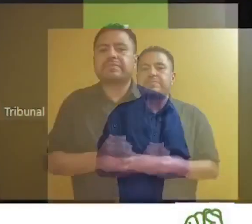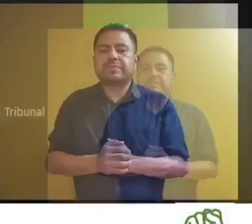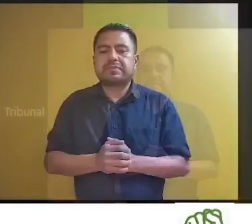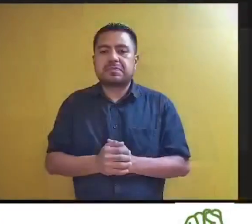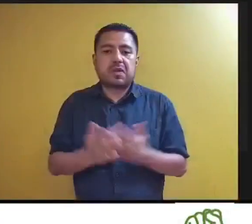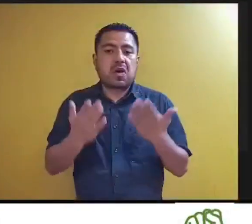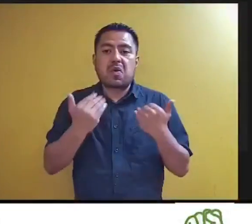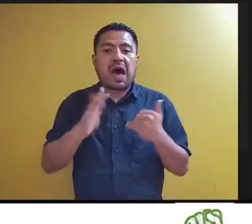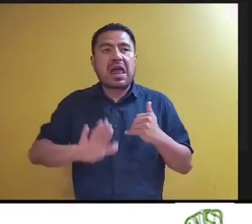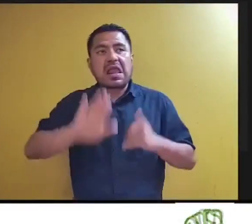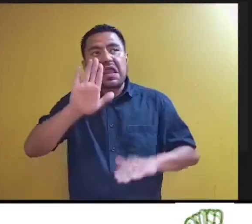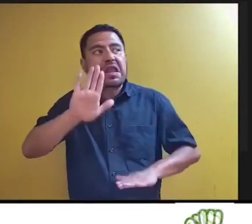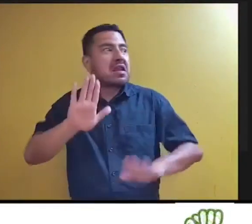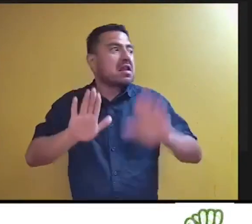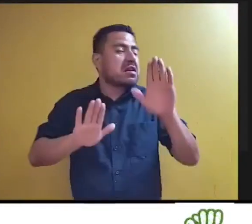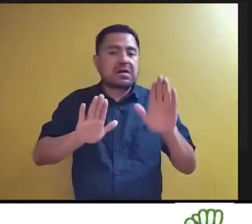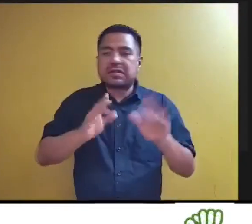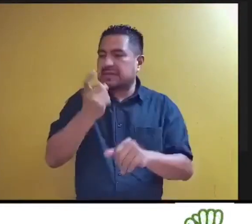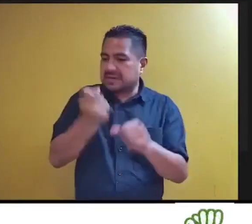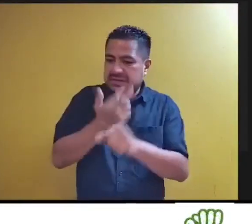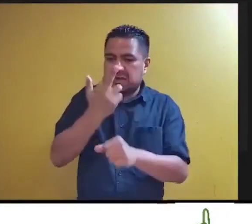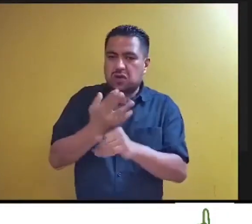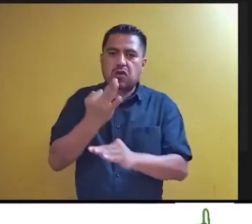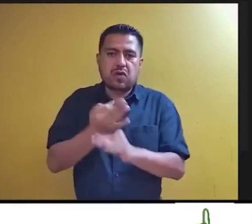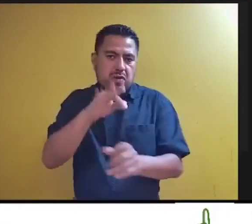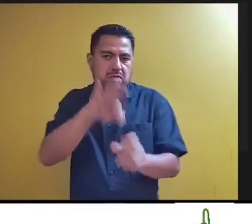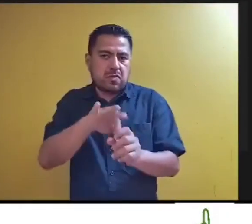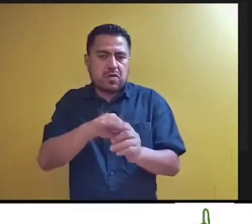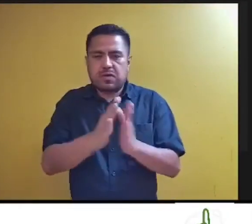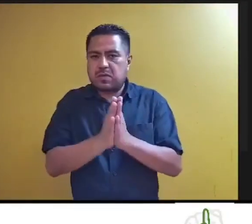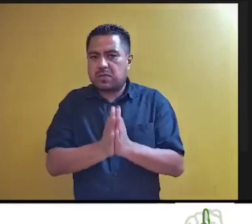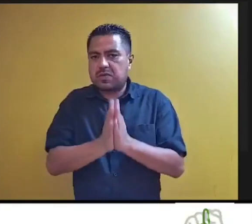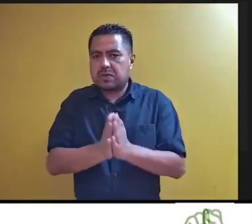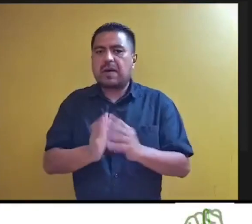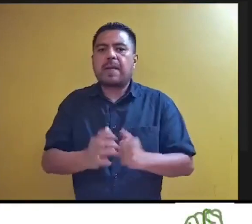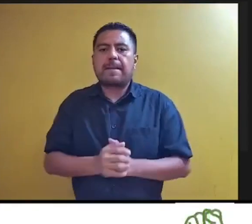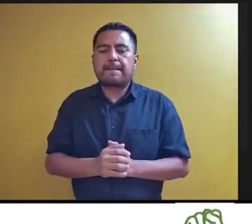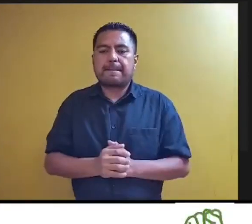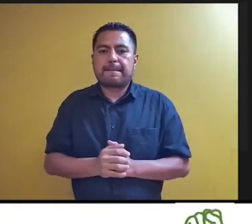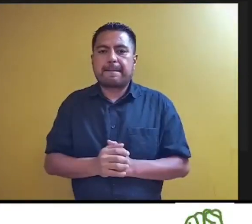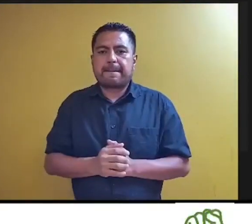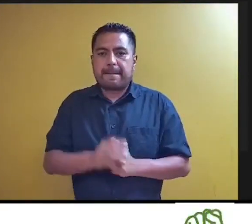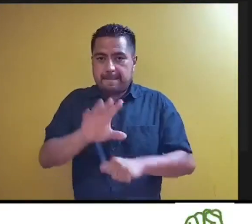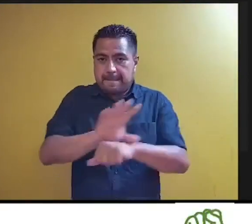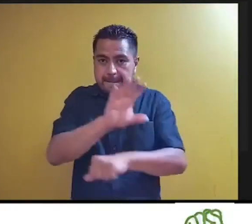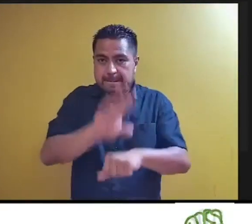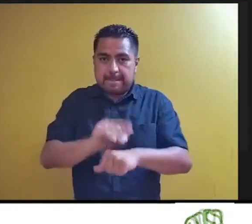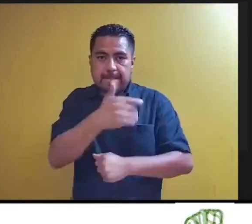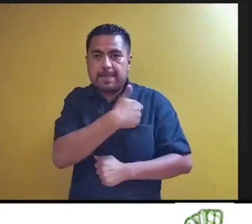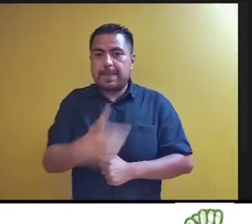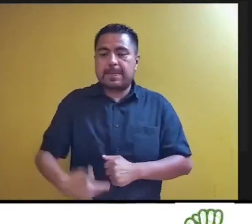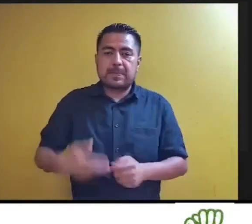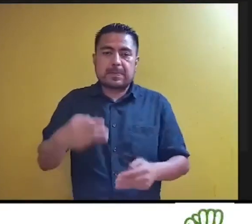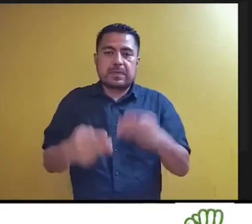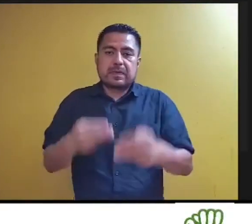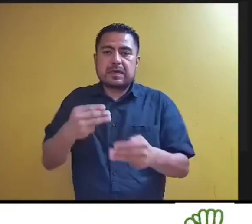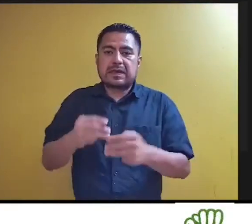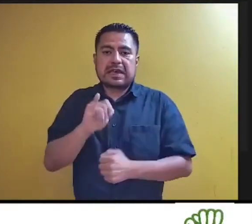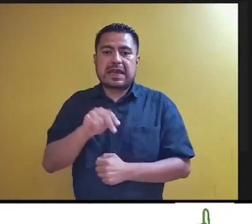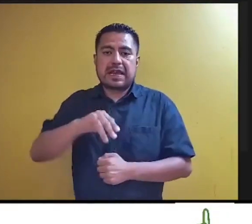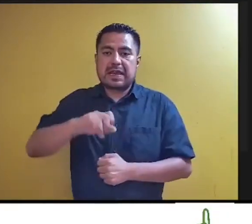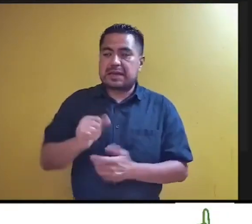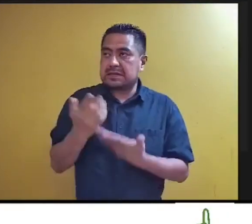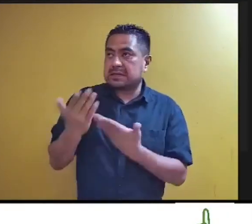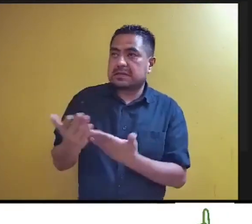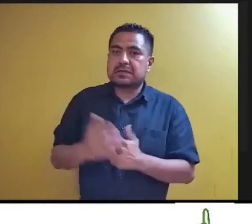No habiendo comentarios al respecto, secretario, tome la votación, por favor. Nosotros, señora magistrada presidenta, magistrado oponente, José Inés